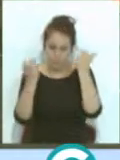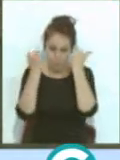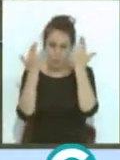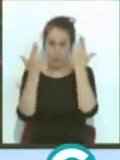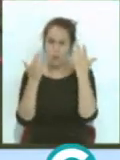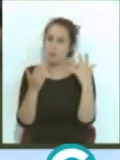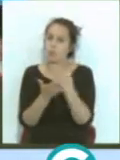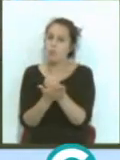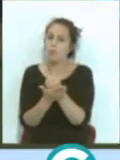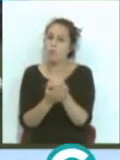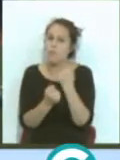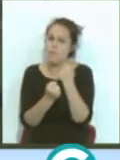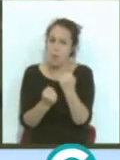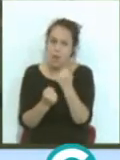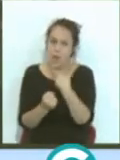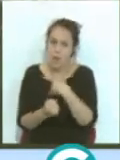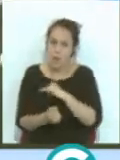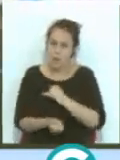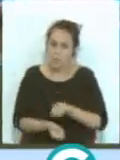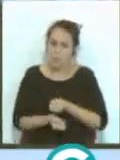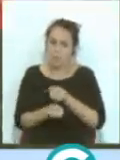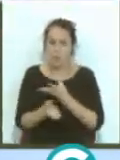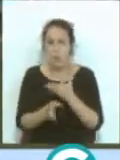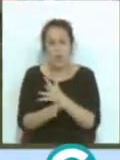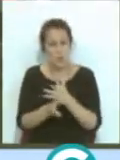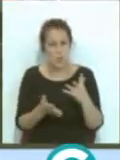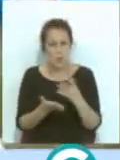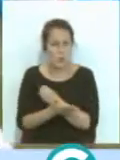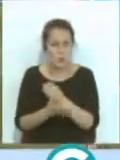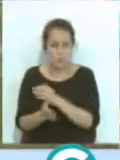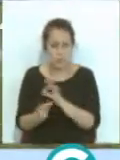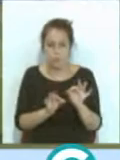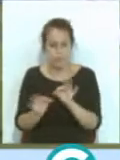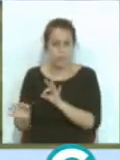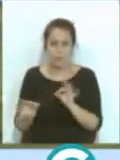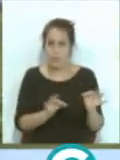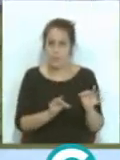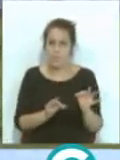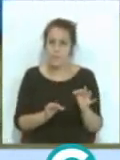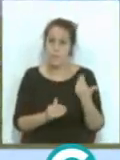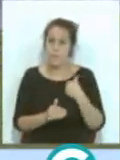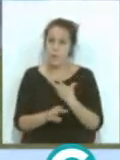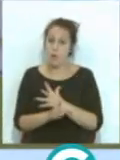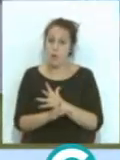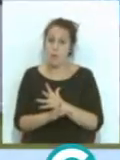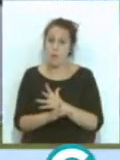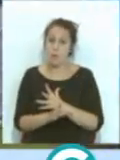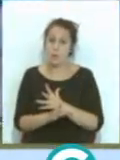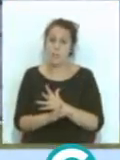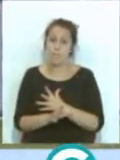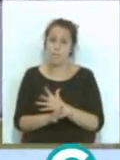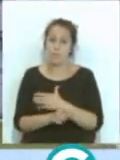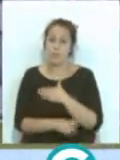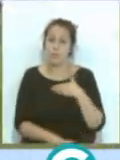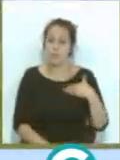todas las fuerzas que tenemos, todos los jugadores que van a estar listos, preparados, y hay jugadores